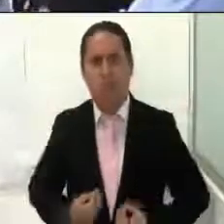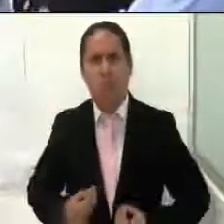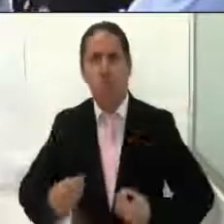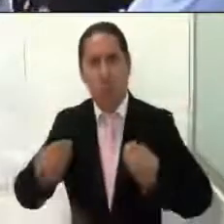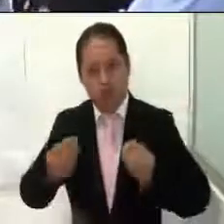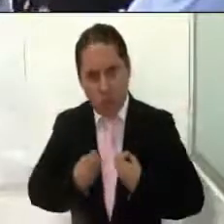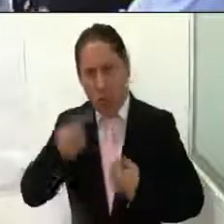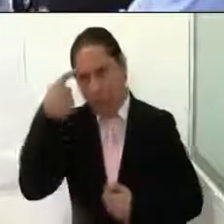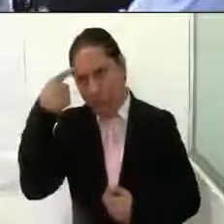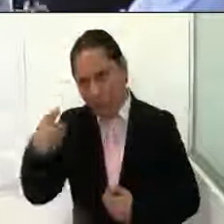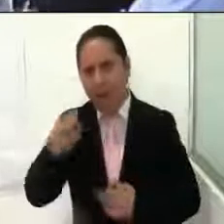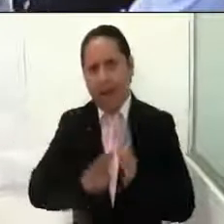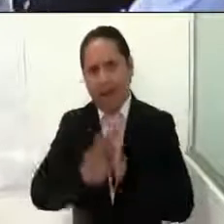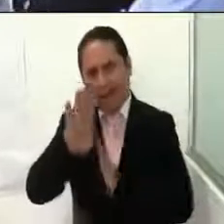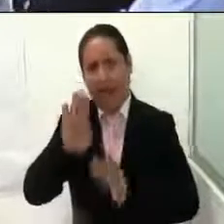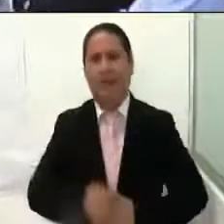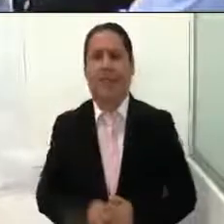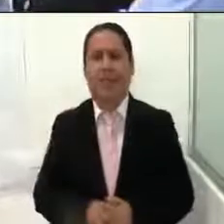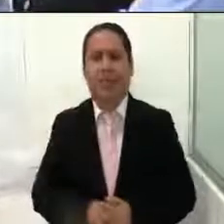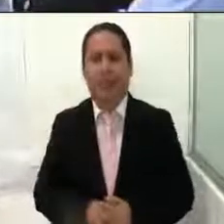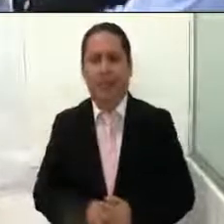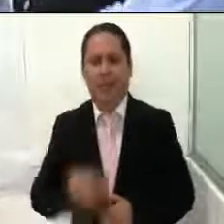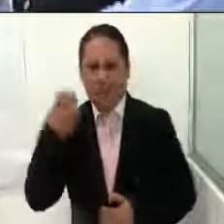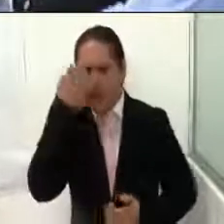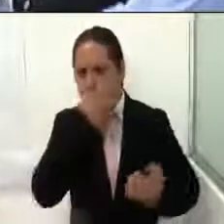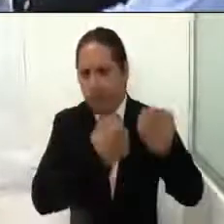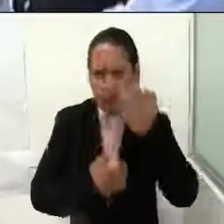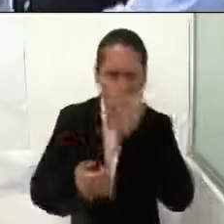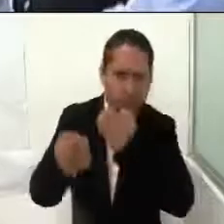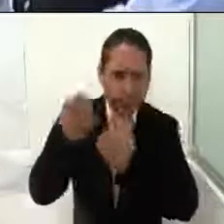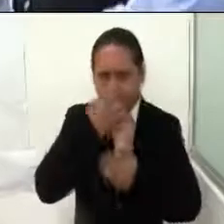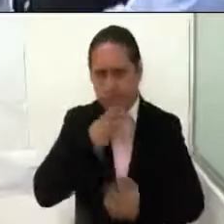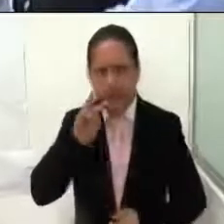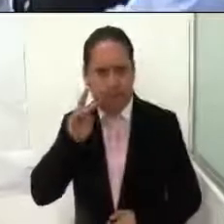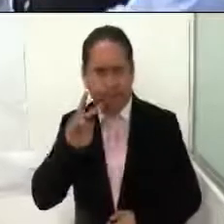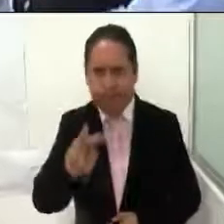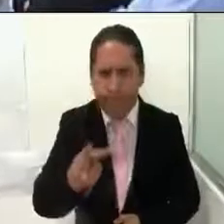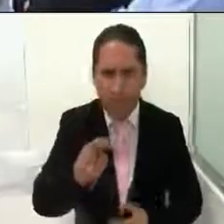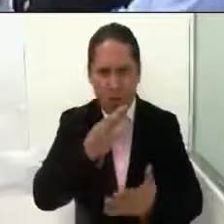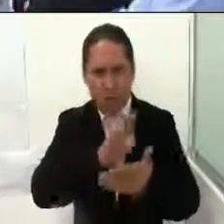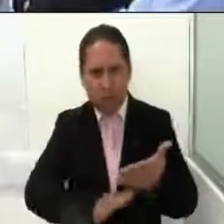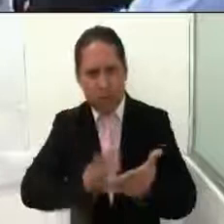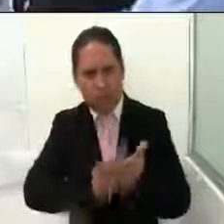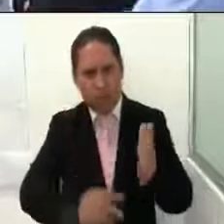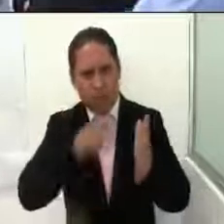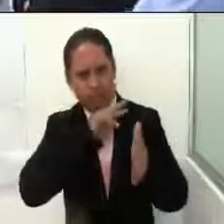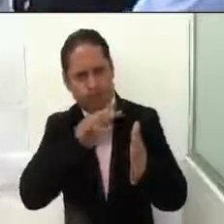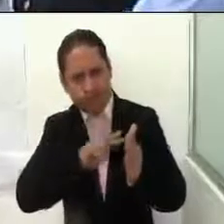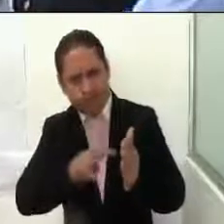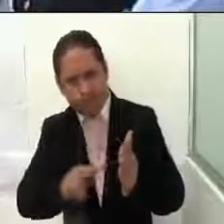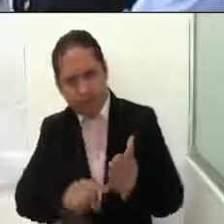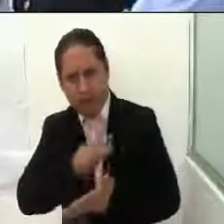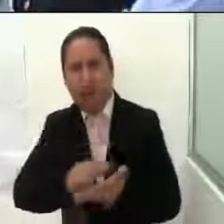desarrollo se realizó una revisión y análisis exhaustivo a la legislación estatal vigente